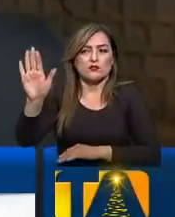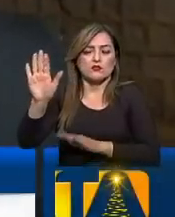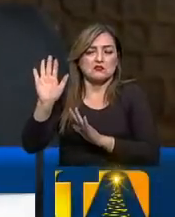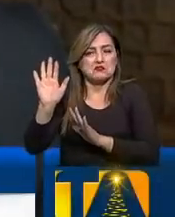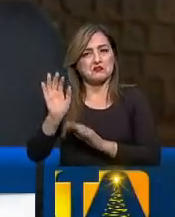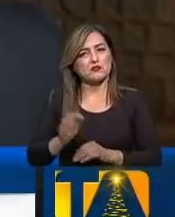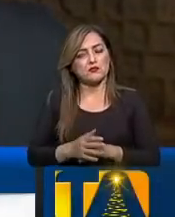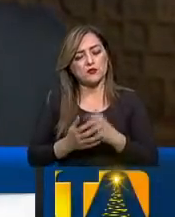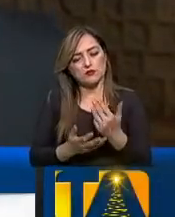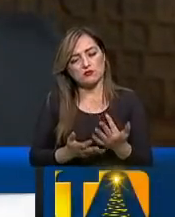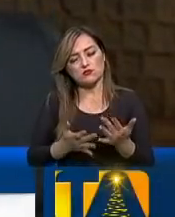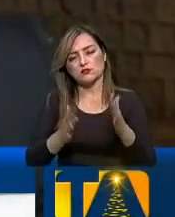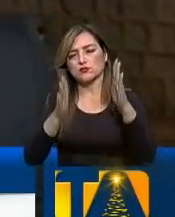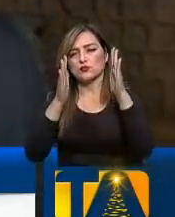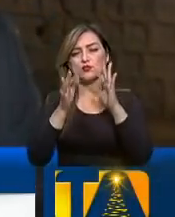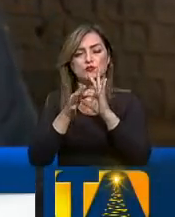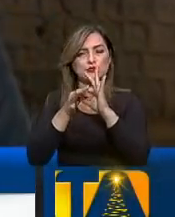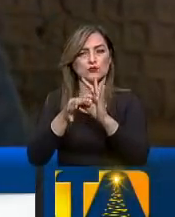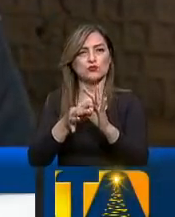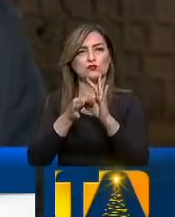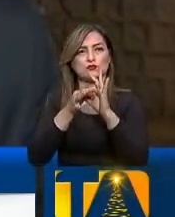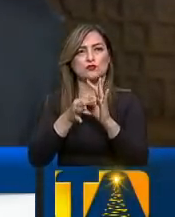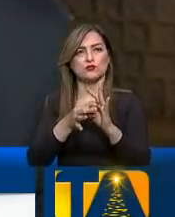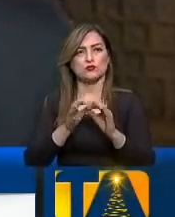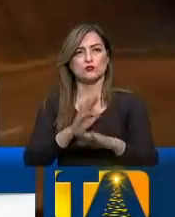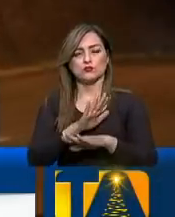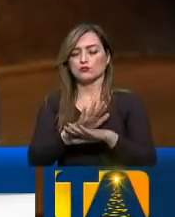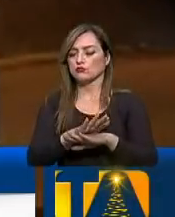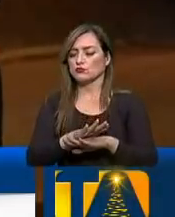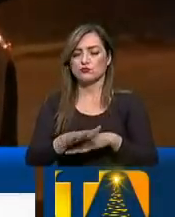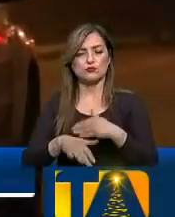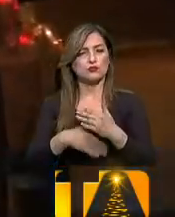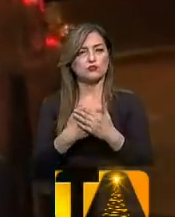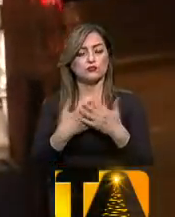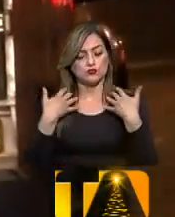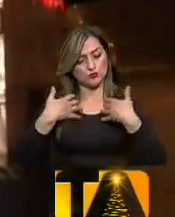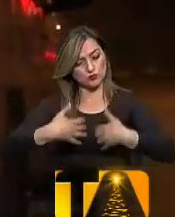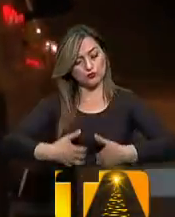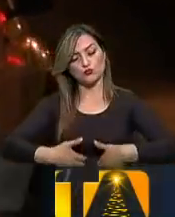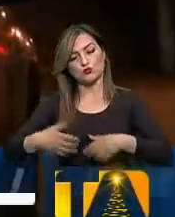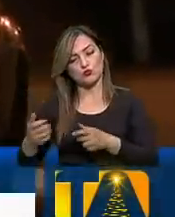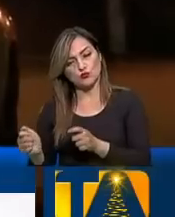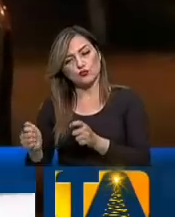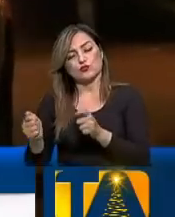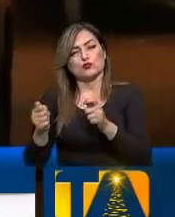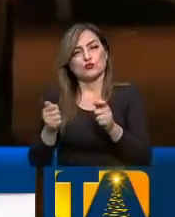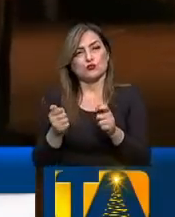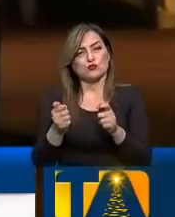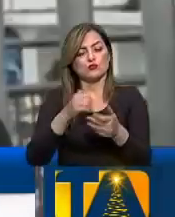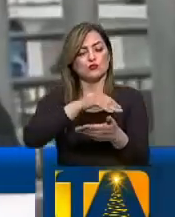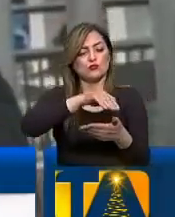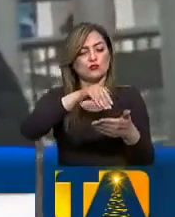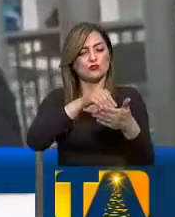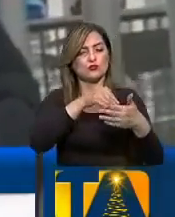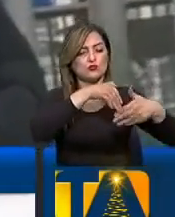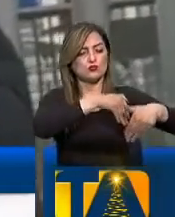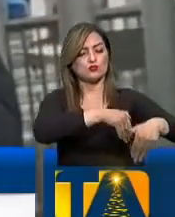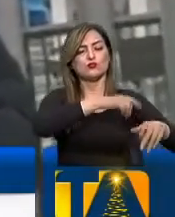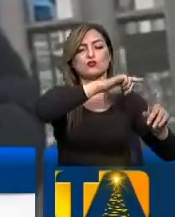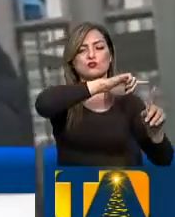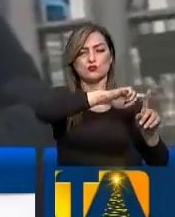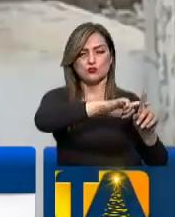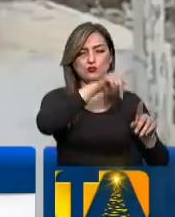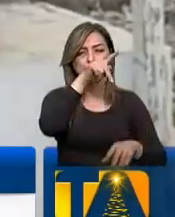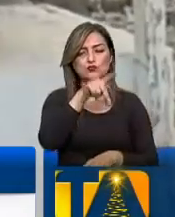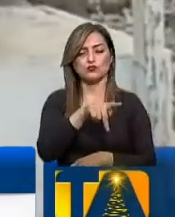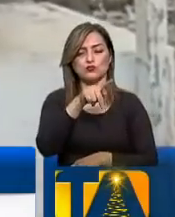estado al tanto y prestos a colaborar en todo lo que respecta en ese sentido. El cuerpo de Naomi fue llevado a su natal Manabí para ser enterrado nuevamente